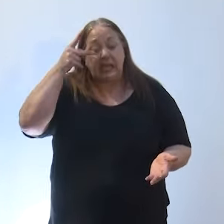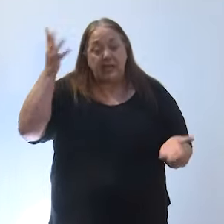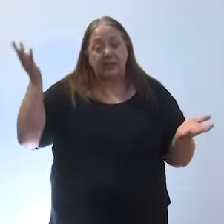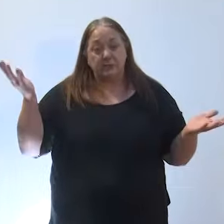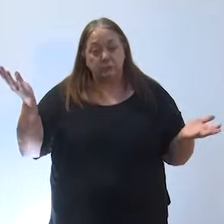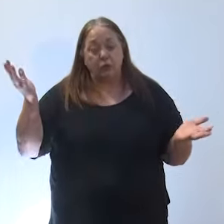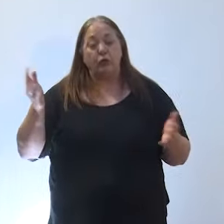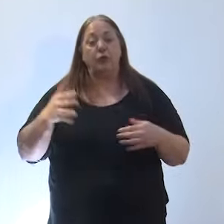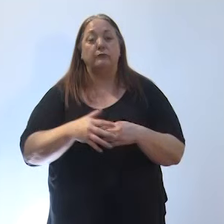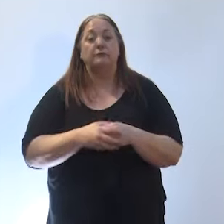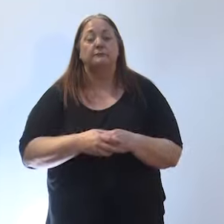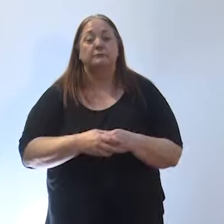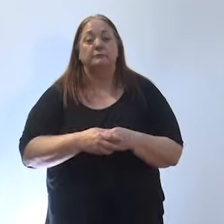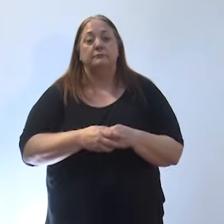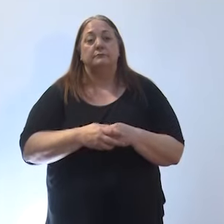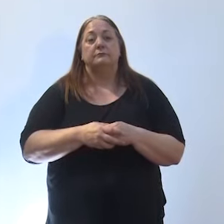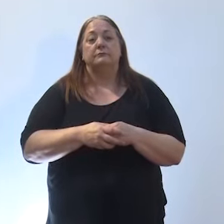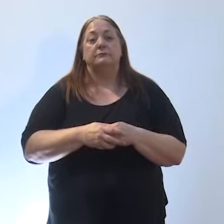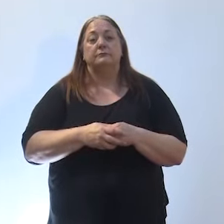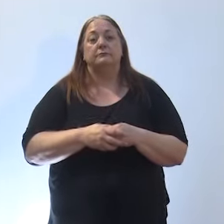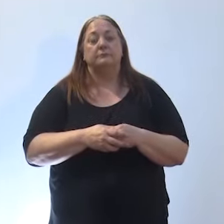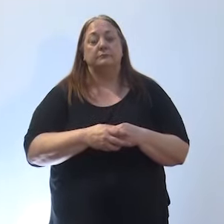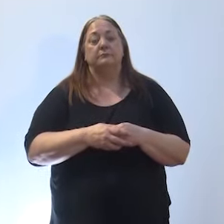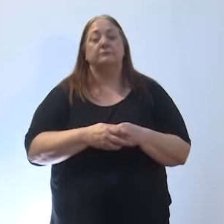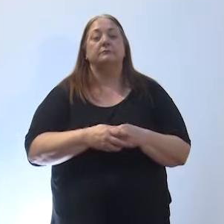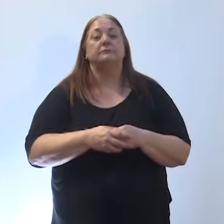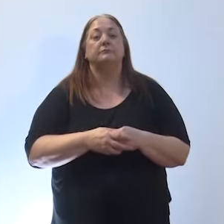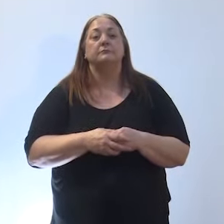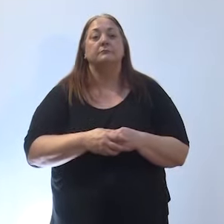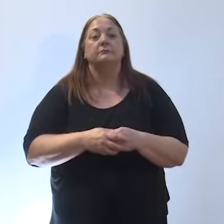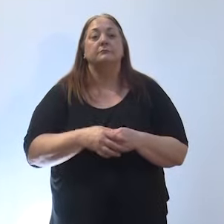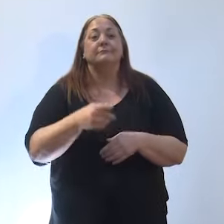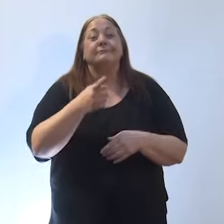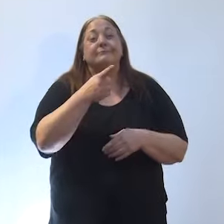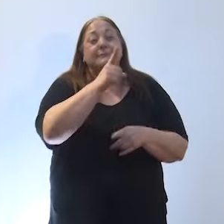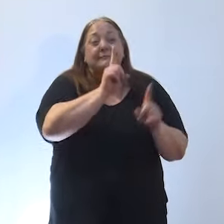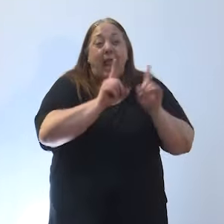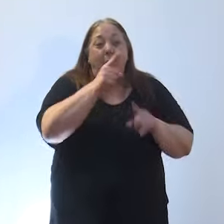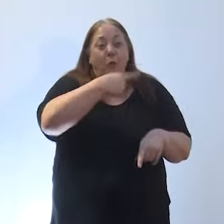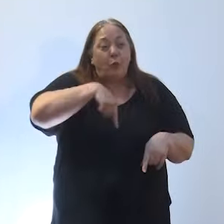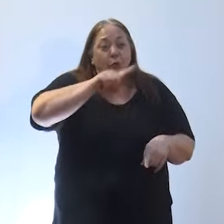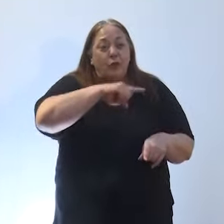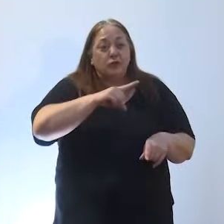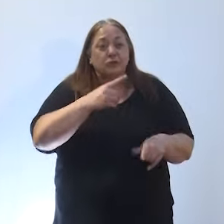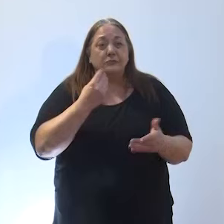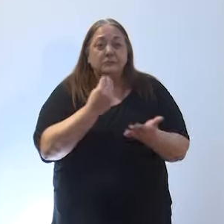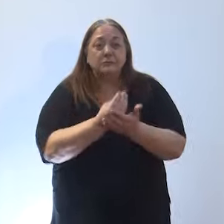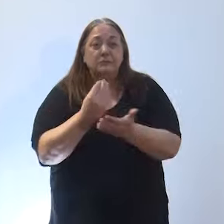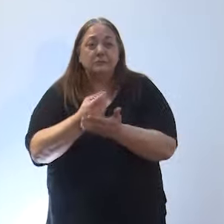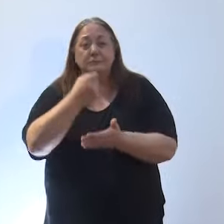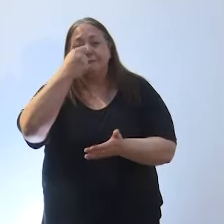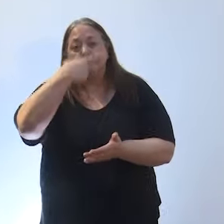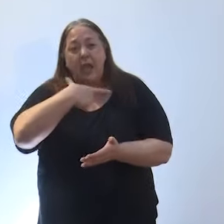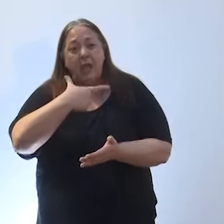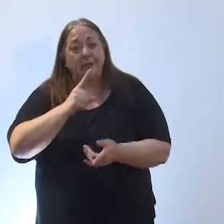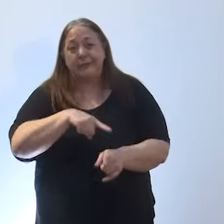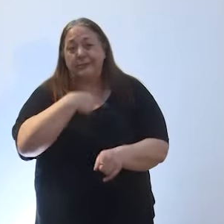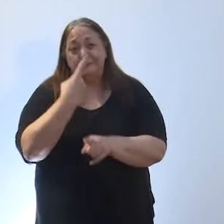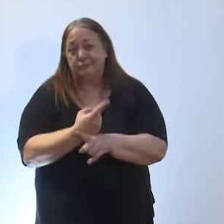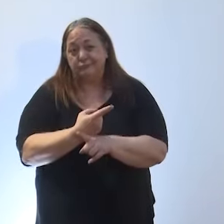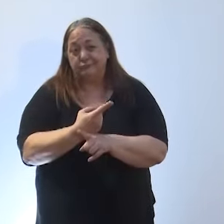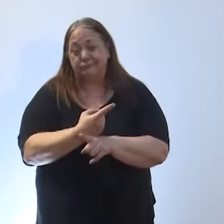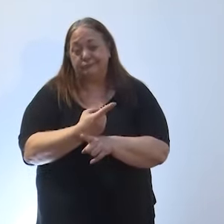kismo más recientemente pero en otros casos no no permitió la reelección maer no pudo presentarse a la